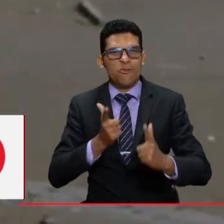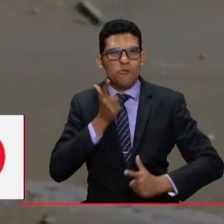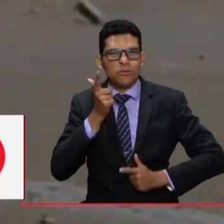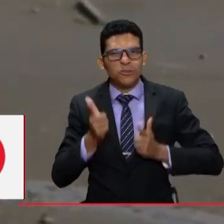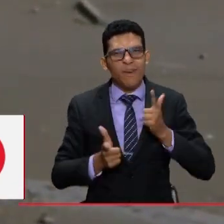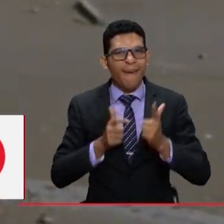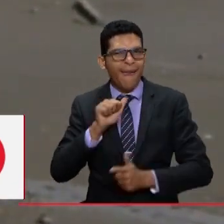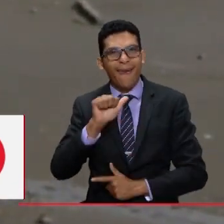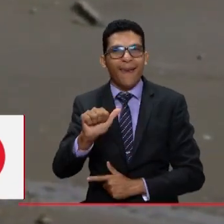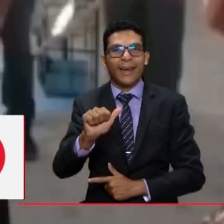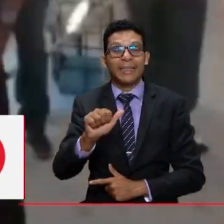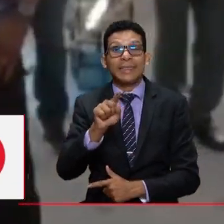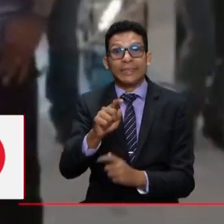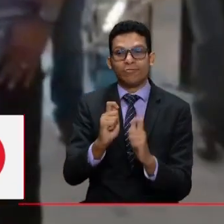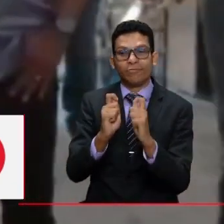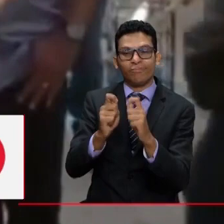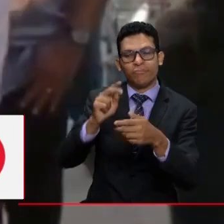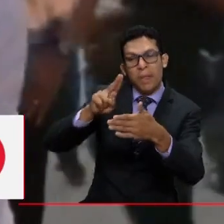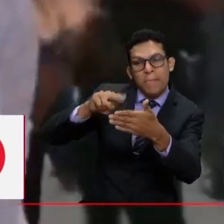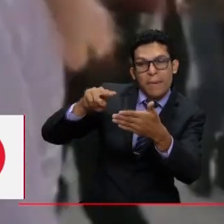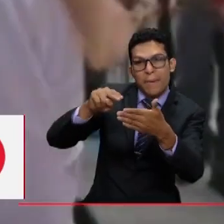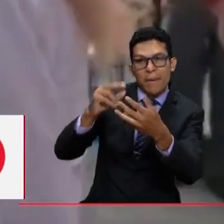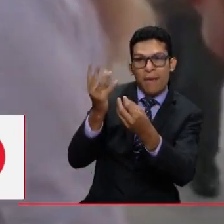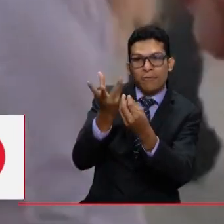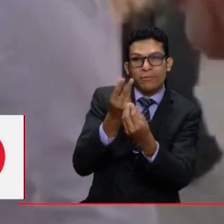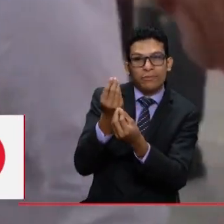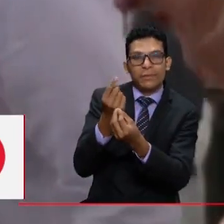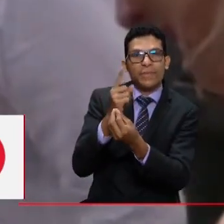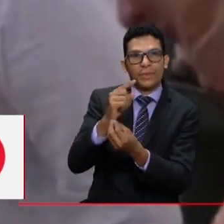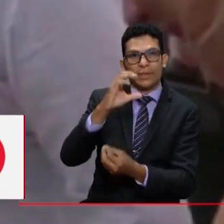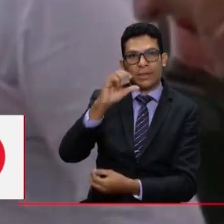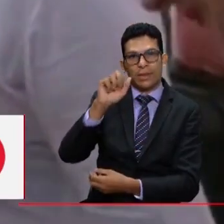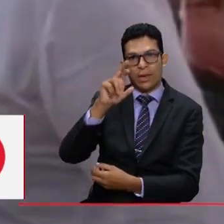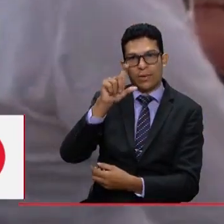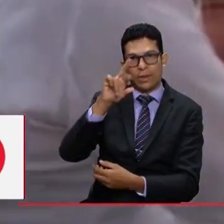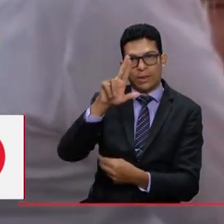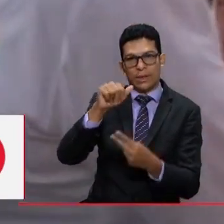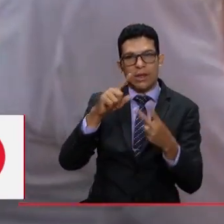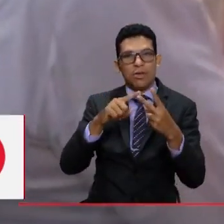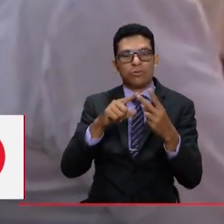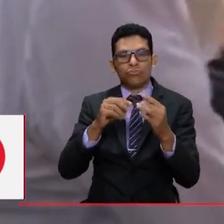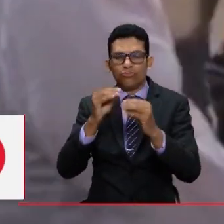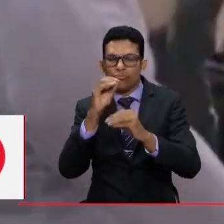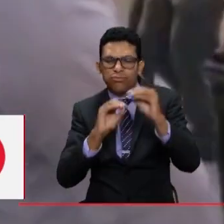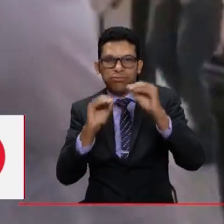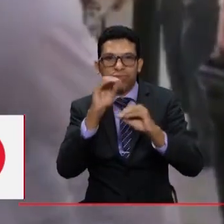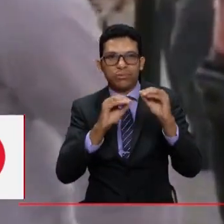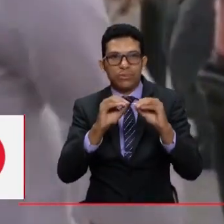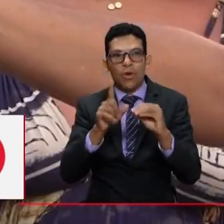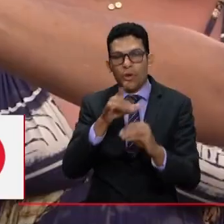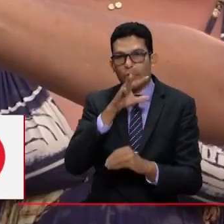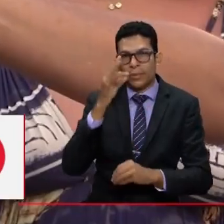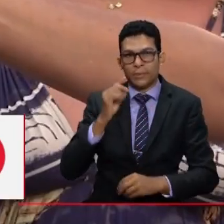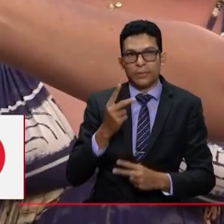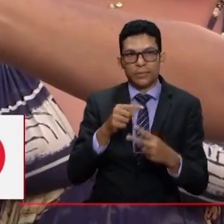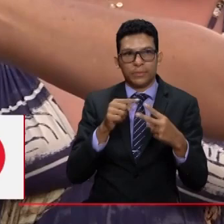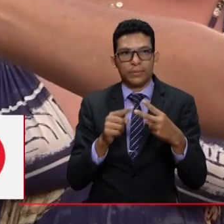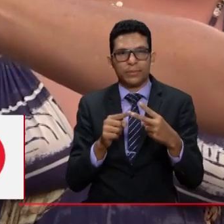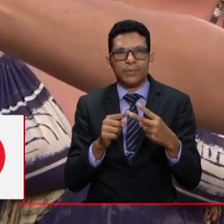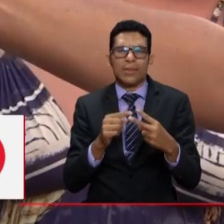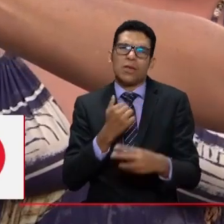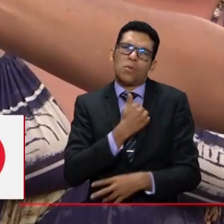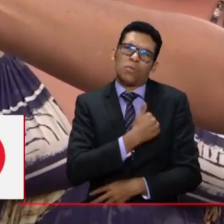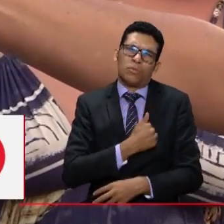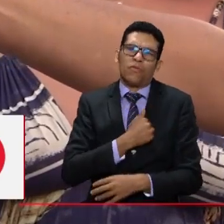malecón, estuvo a cargo del artista Carolina Jaramillo y el escultor José Wilmer Ramírez con apoyo de la comunidad. Sí, por favor,